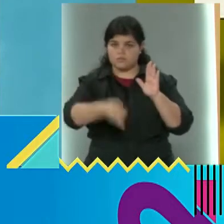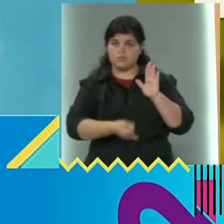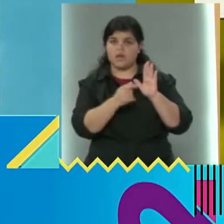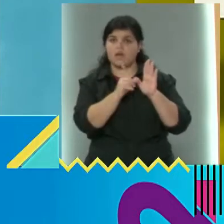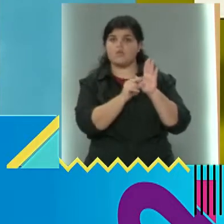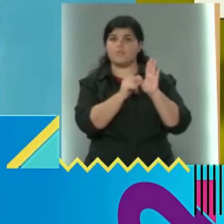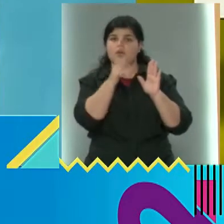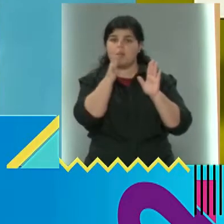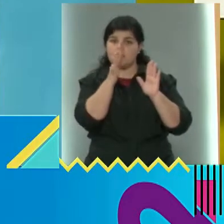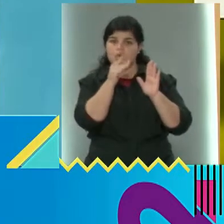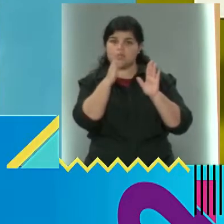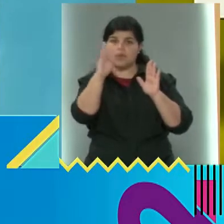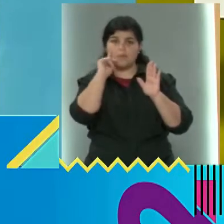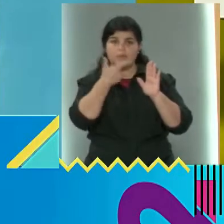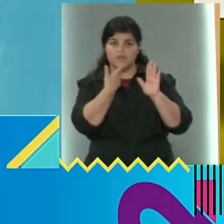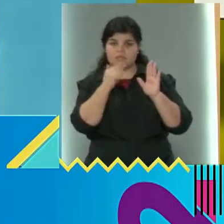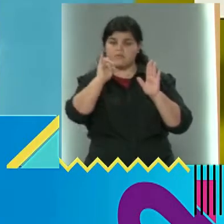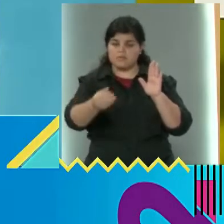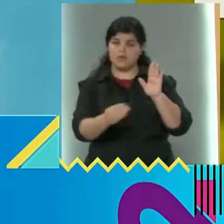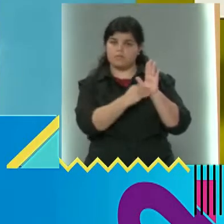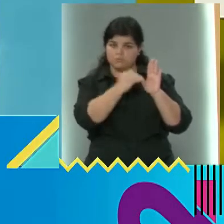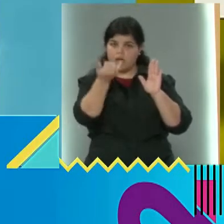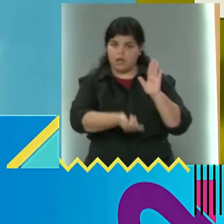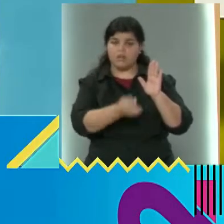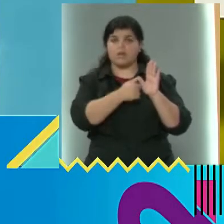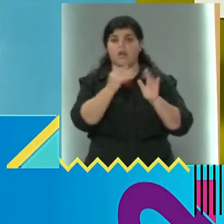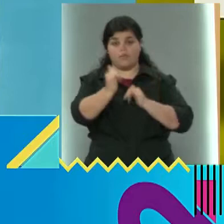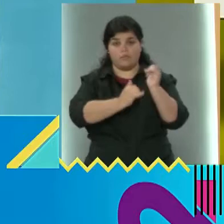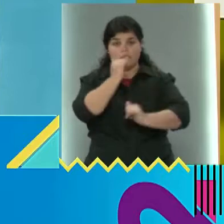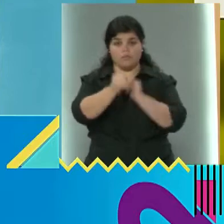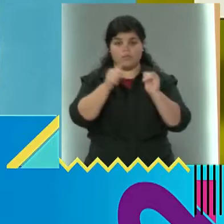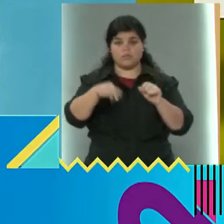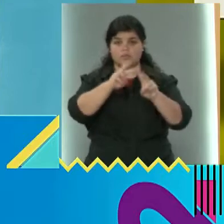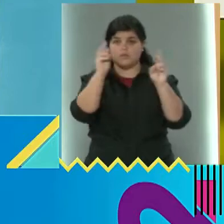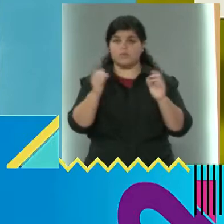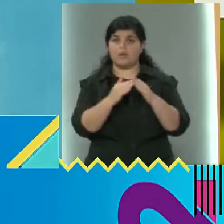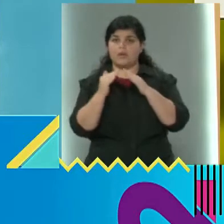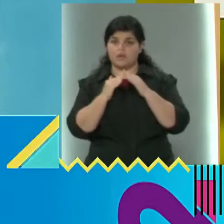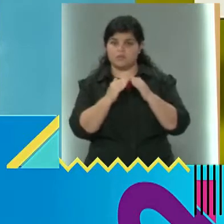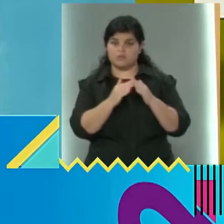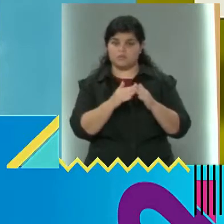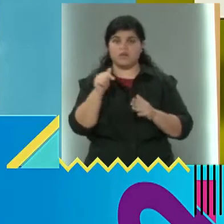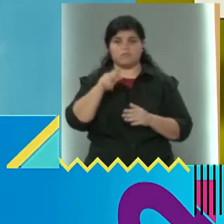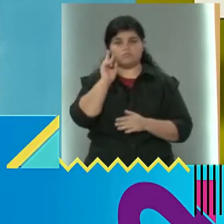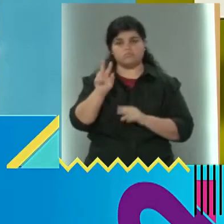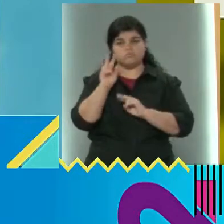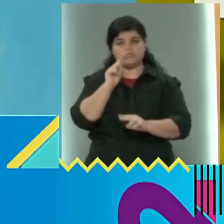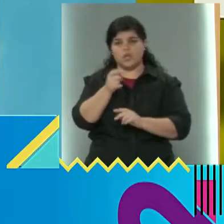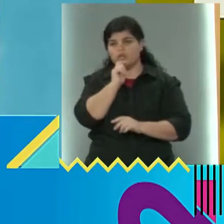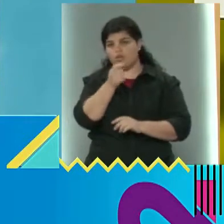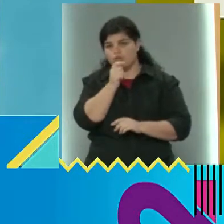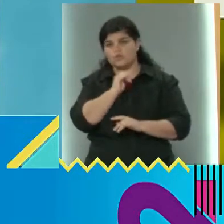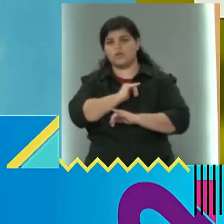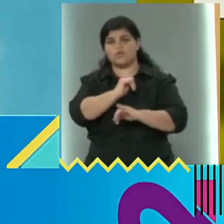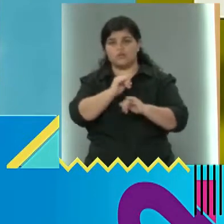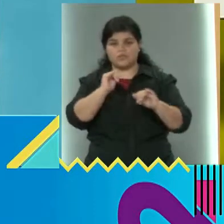artículo 14 bis, así que en ese marco vamos a darle comienzo al tema de la vivienda. Veíamos en el clip notas o